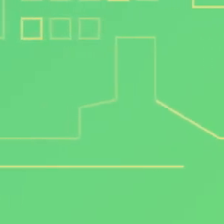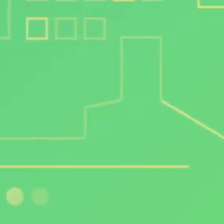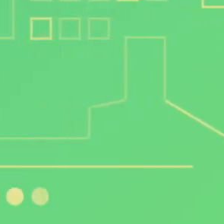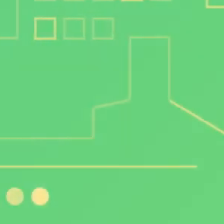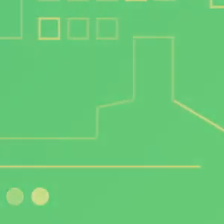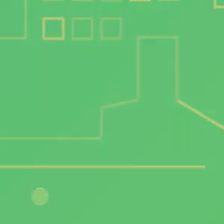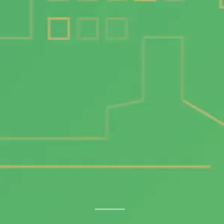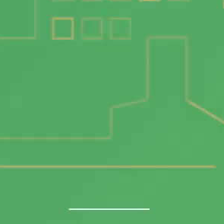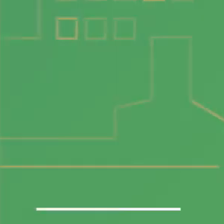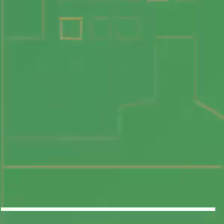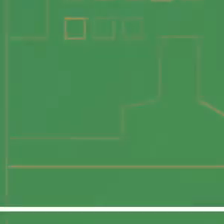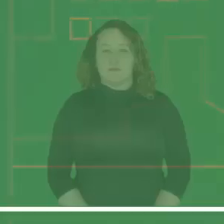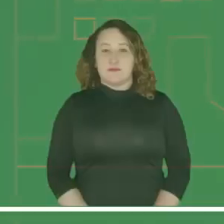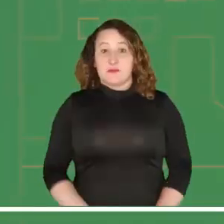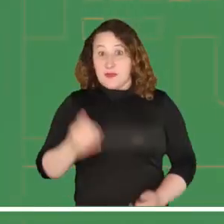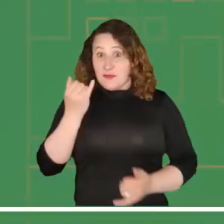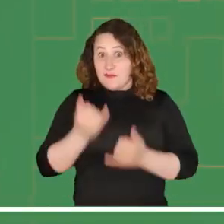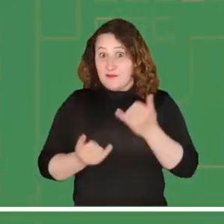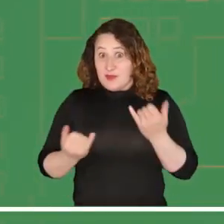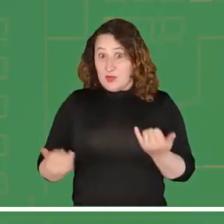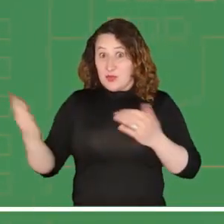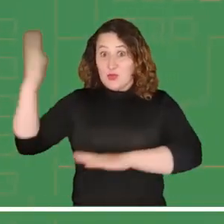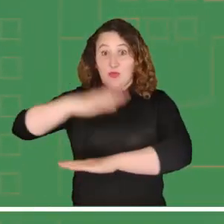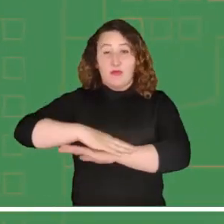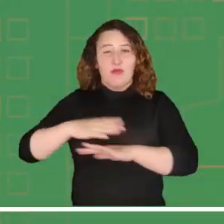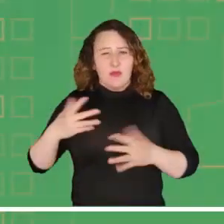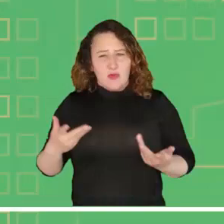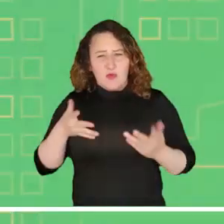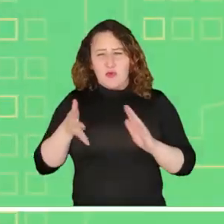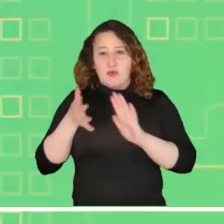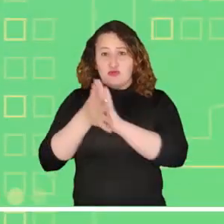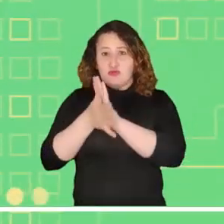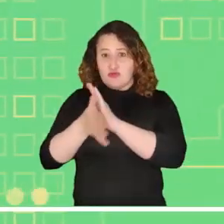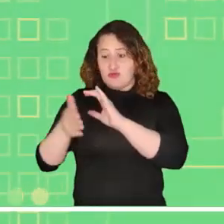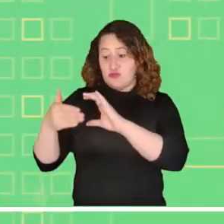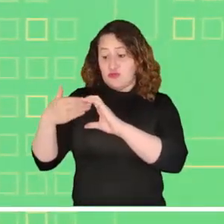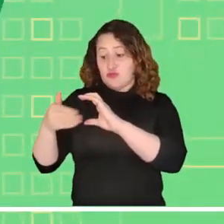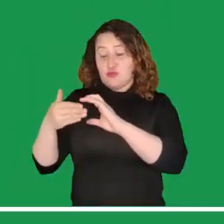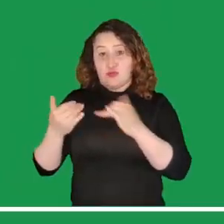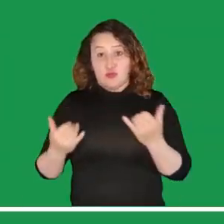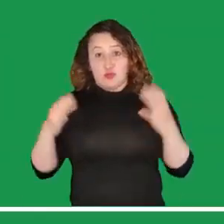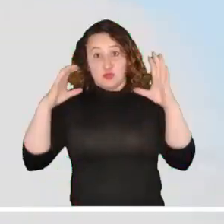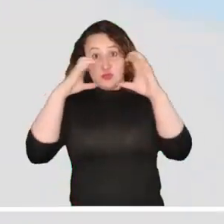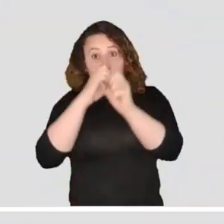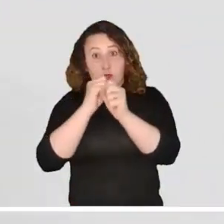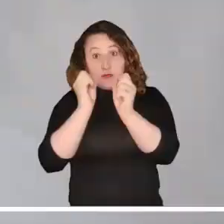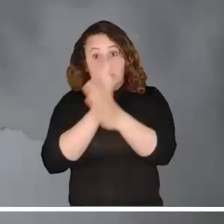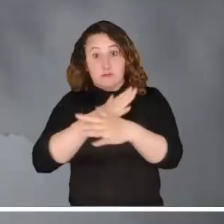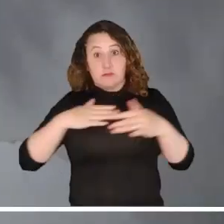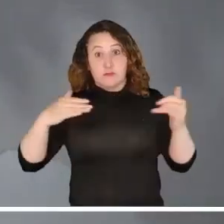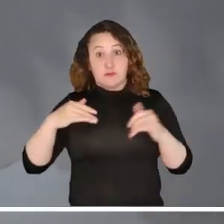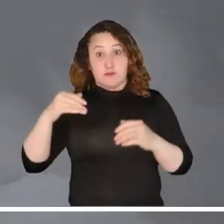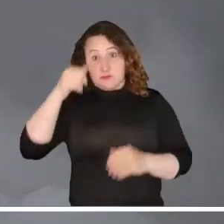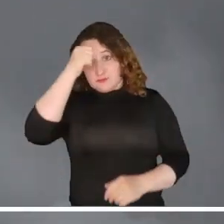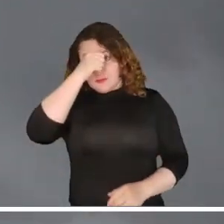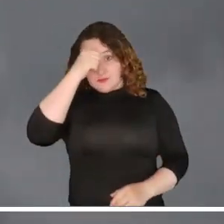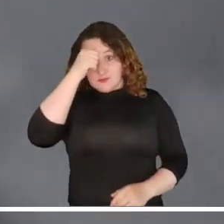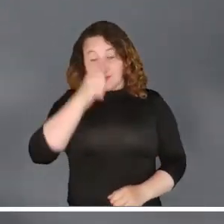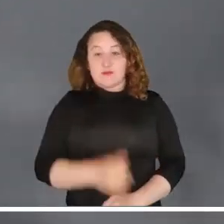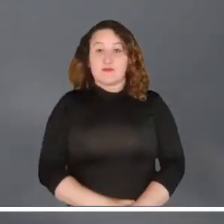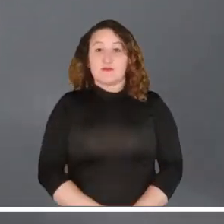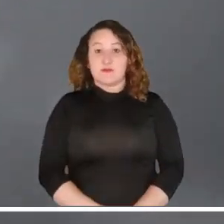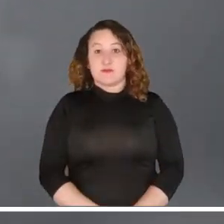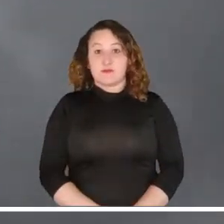Cerramos esta jornada con las previsiones meteorológicas de la noche de hoy y la madrugada del domingo. Las pocas